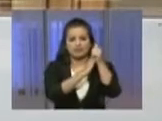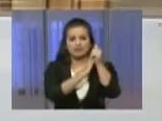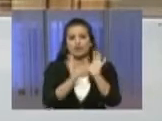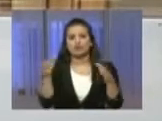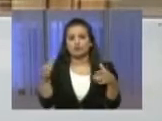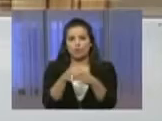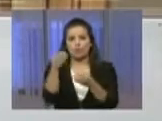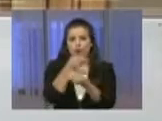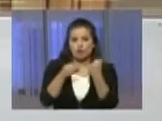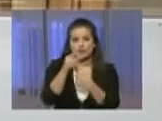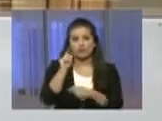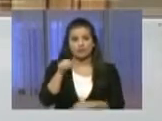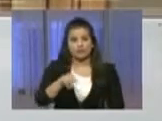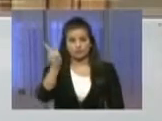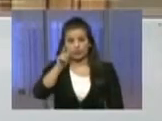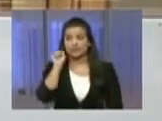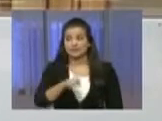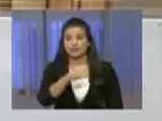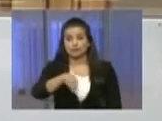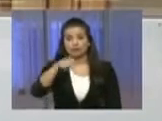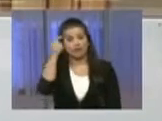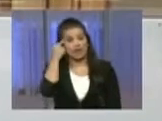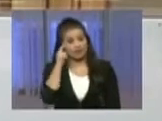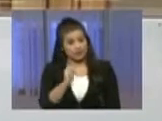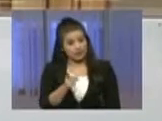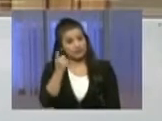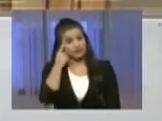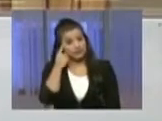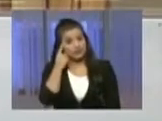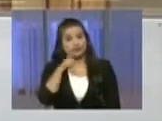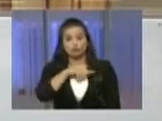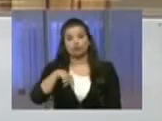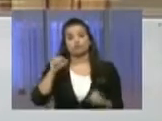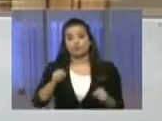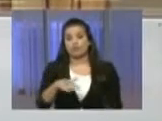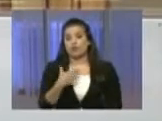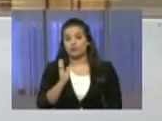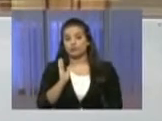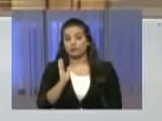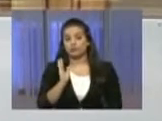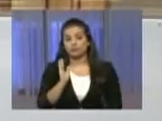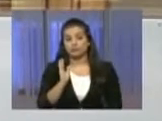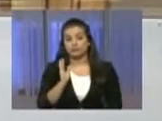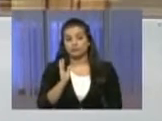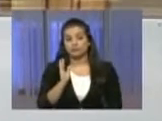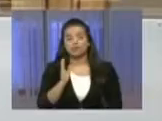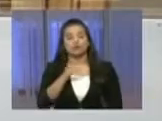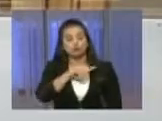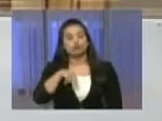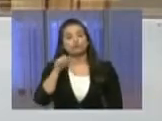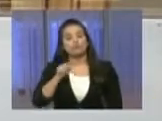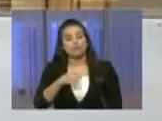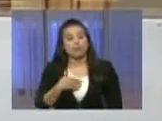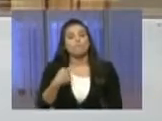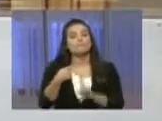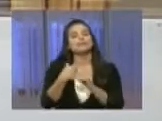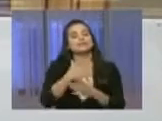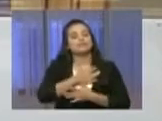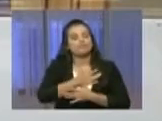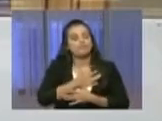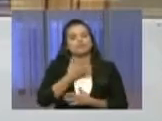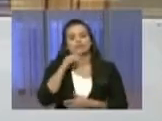económico del país que sabe que solo nosotros podemos y nosotros queremos